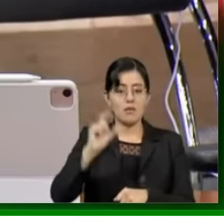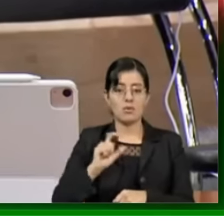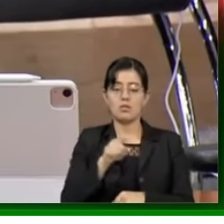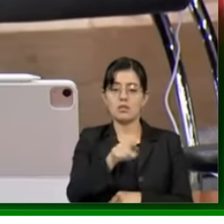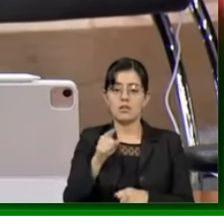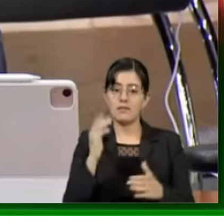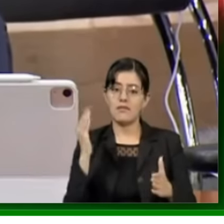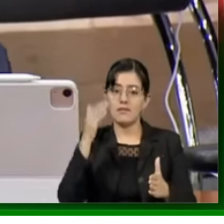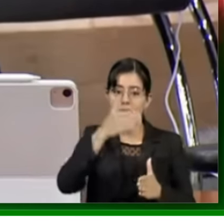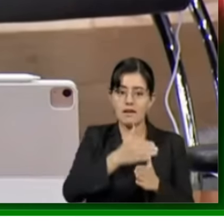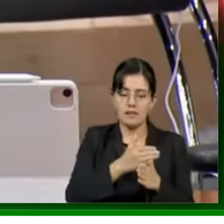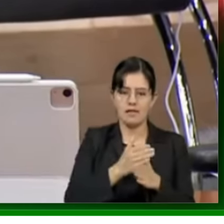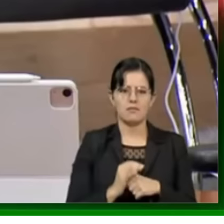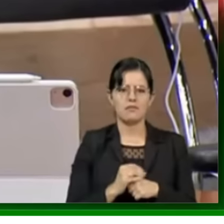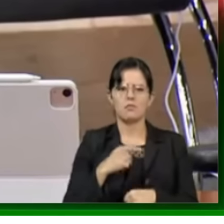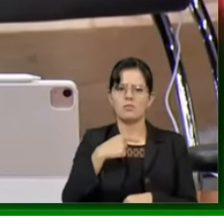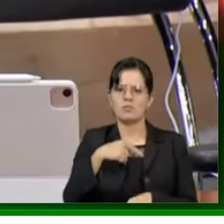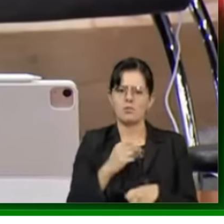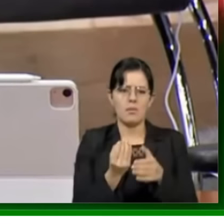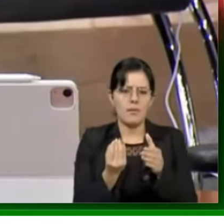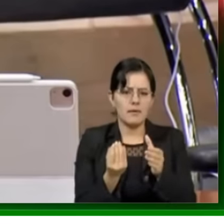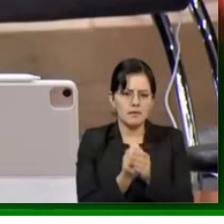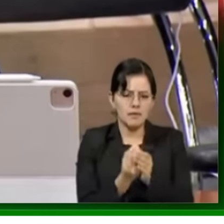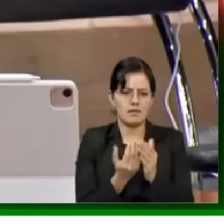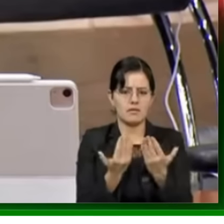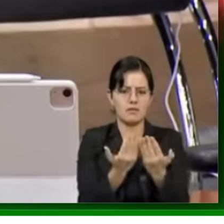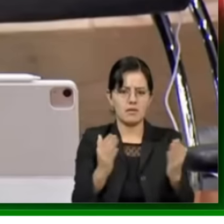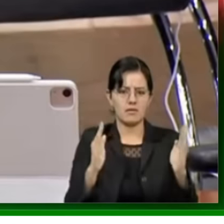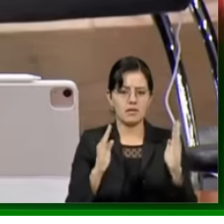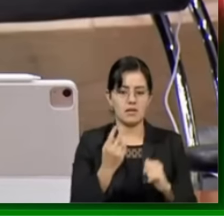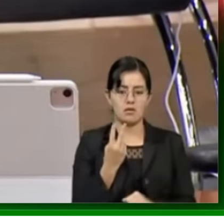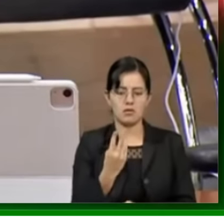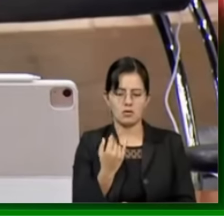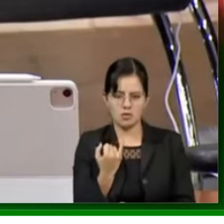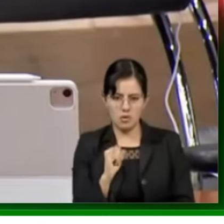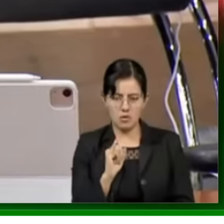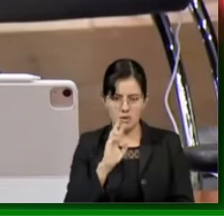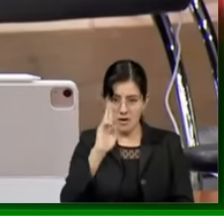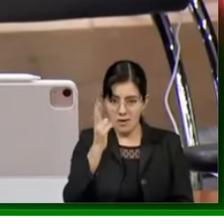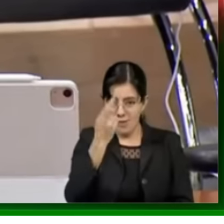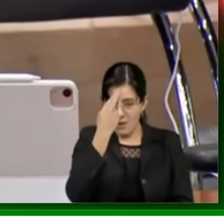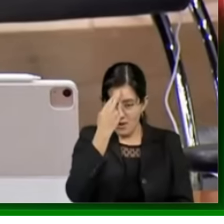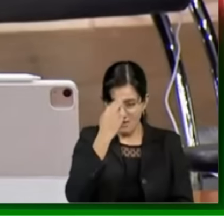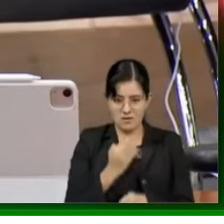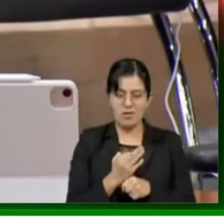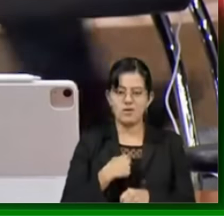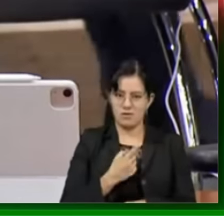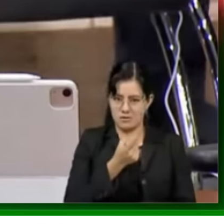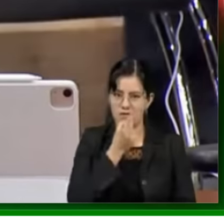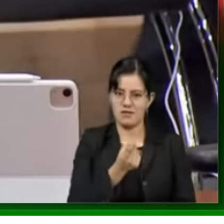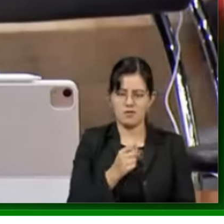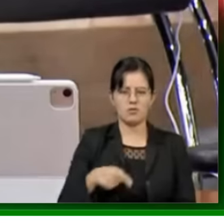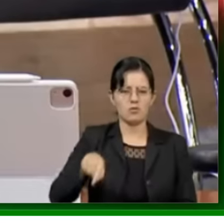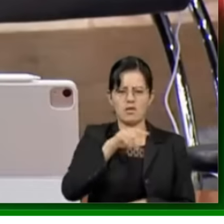vayan a la intimidad de la casilla el 2 de junio recuerden este mensaje y